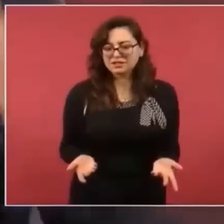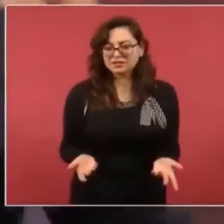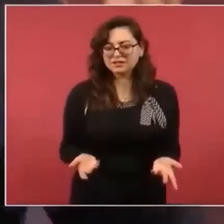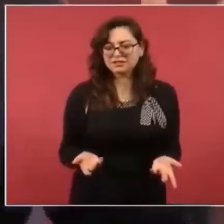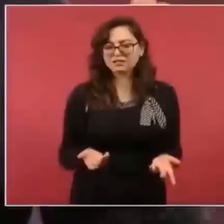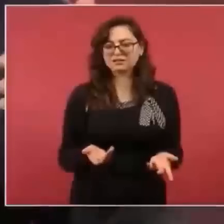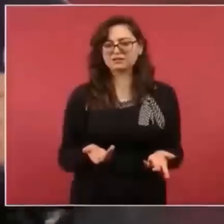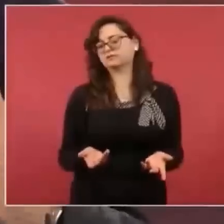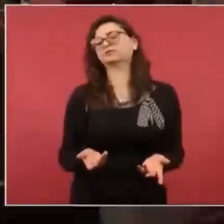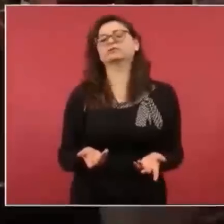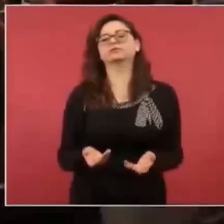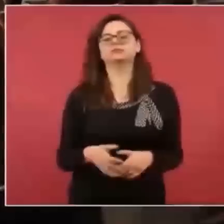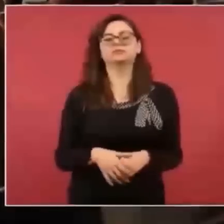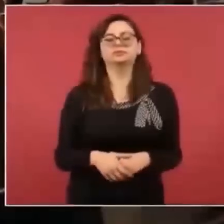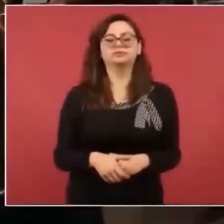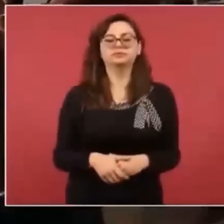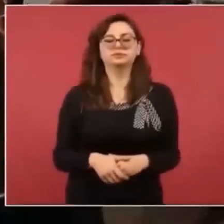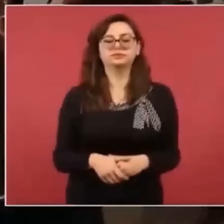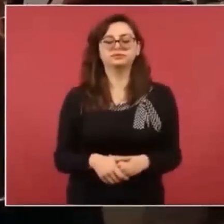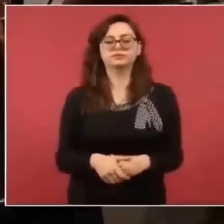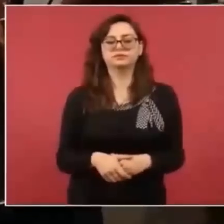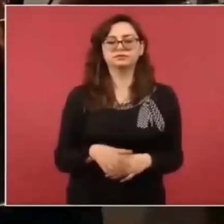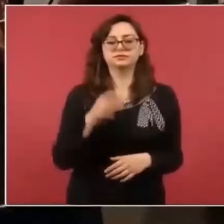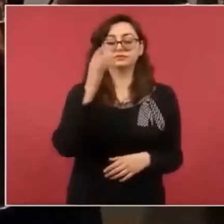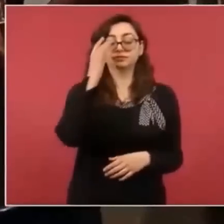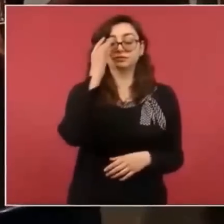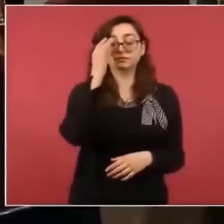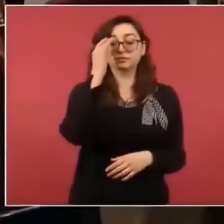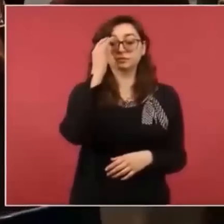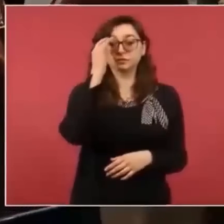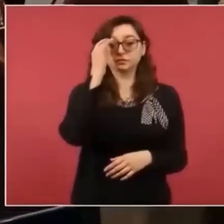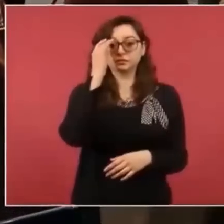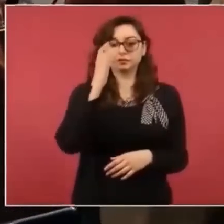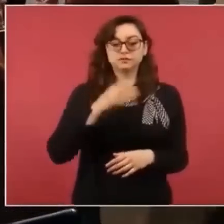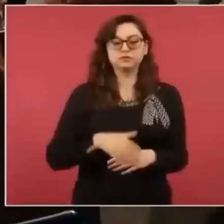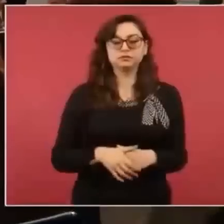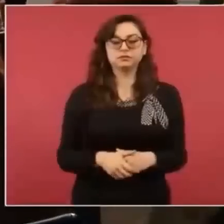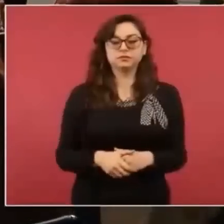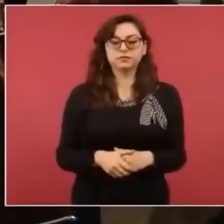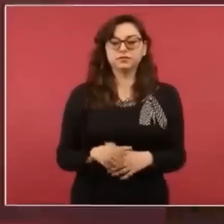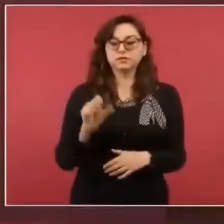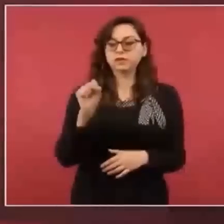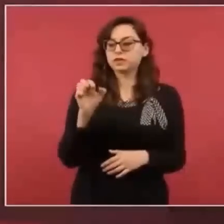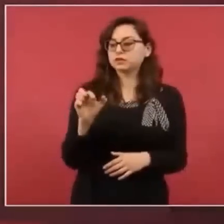Que era una secretaría que se ocupaba de los puertos,